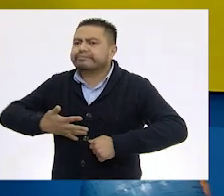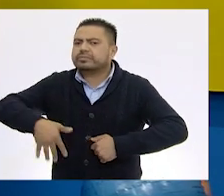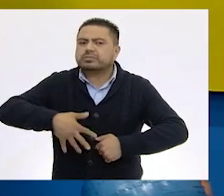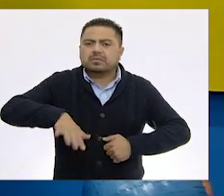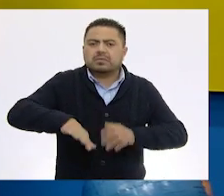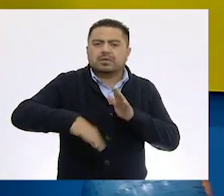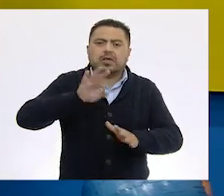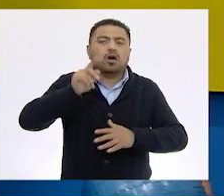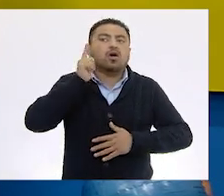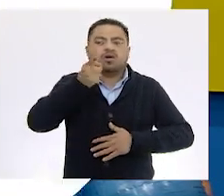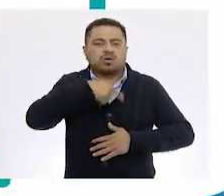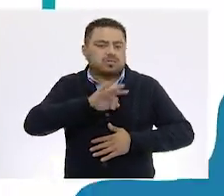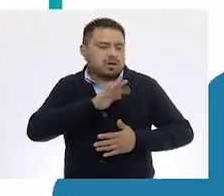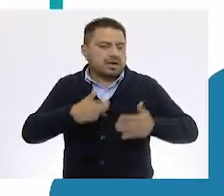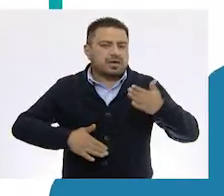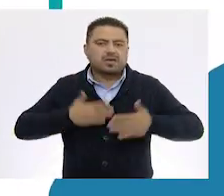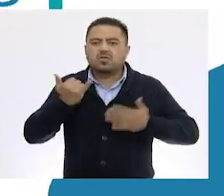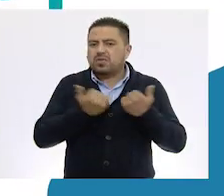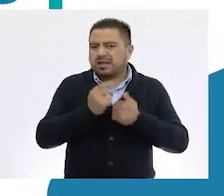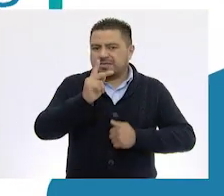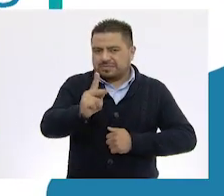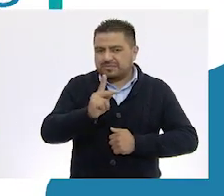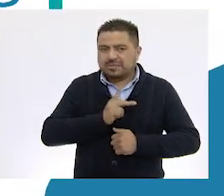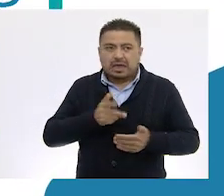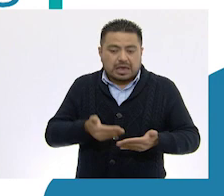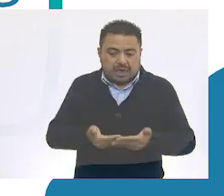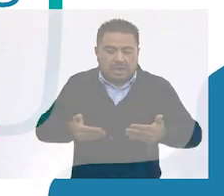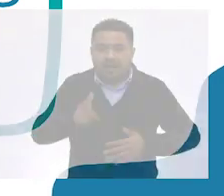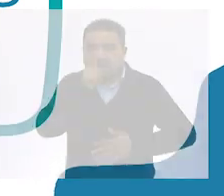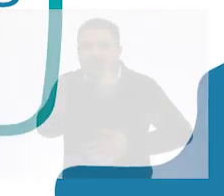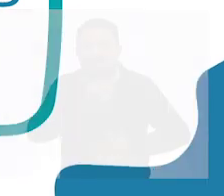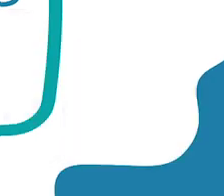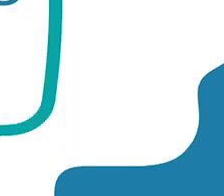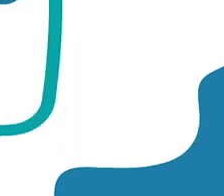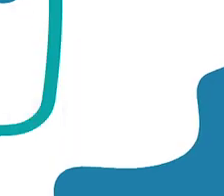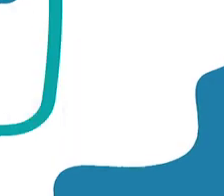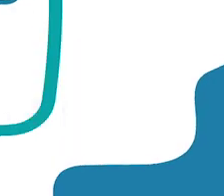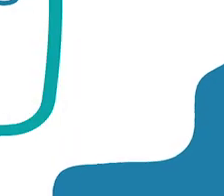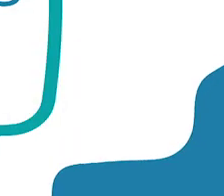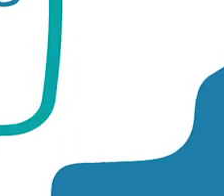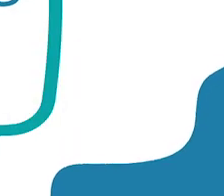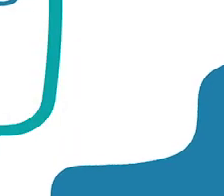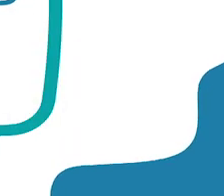Espero que lo hayan disfrutado tanto como nosotros. A continuación,